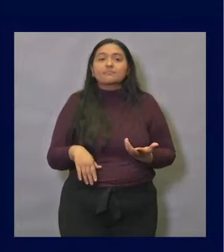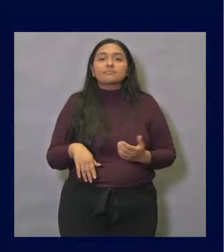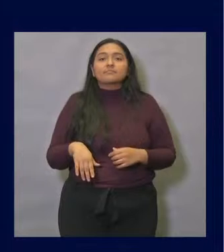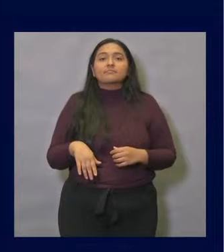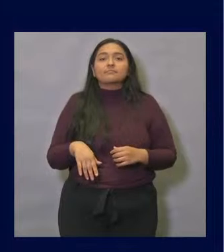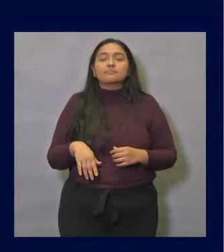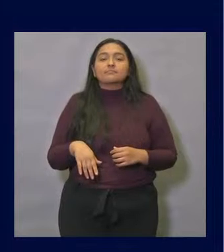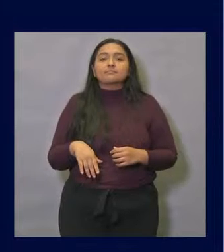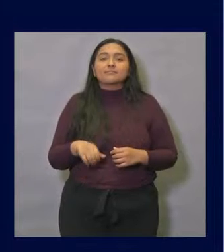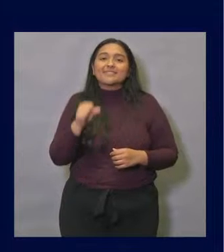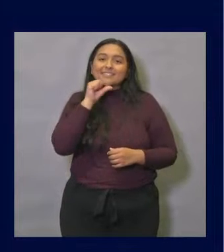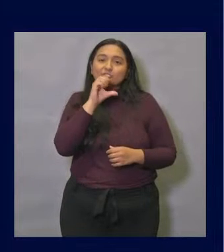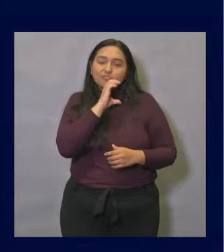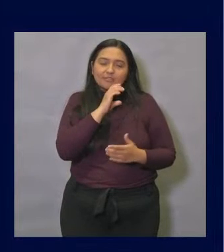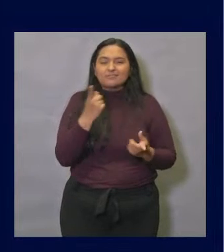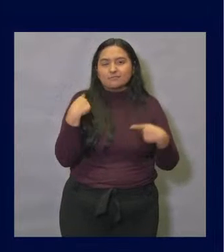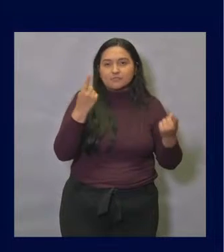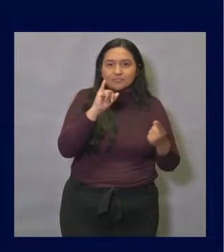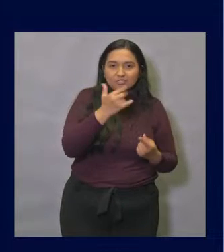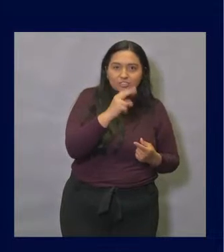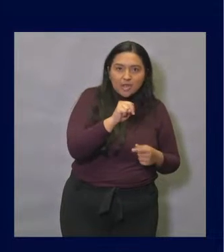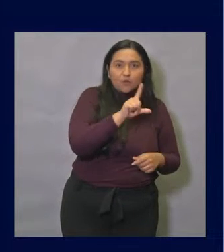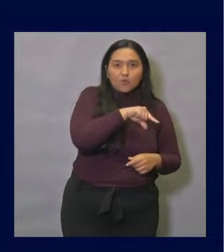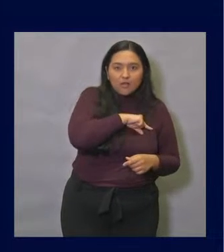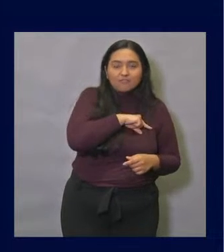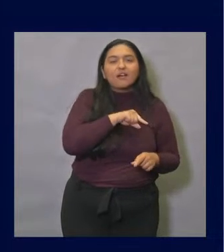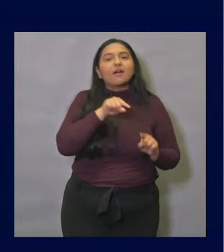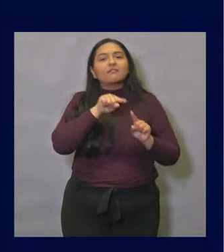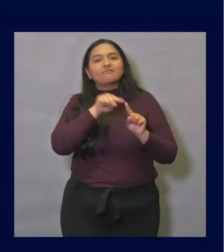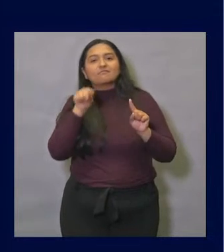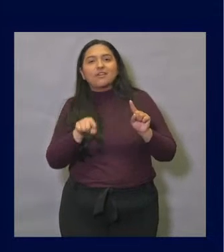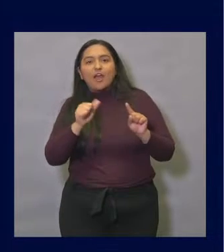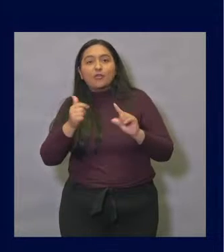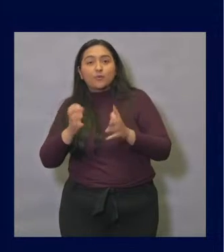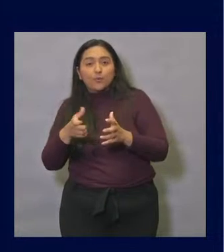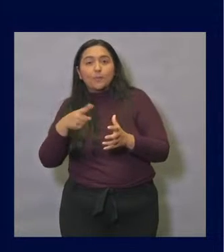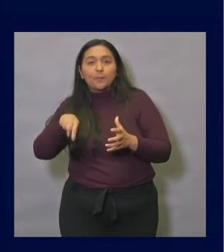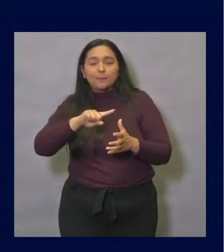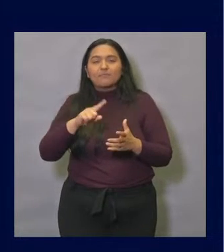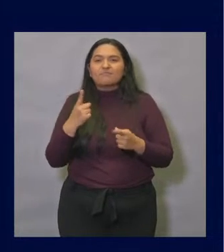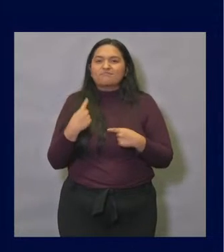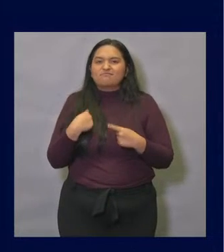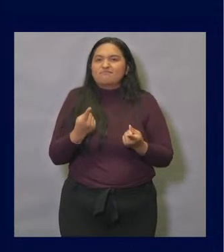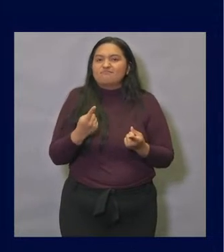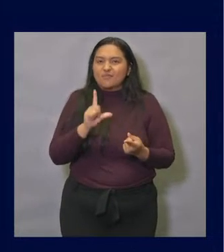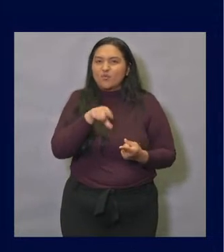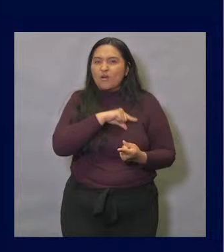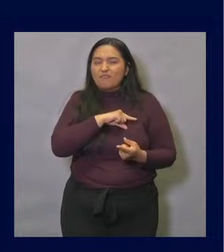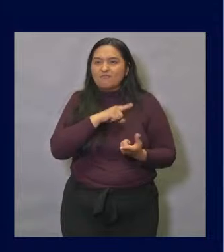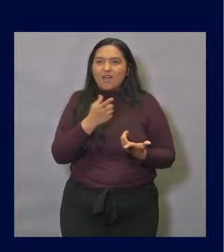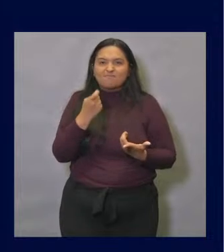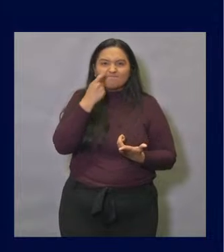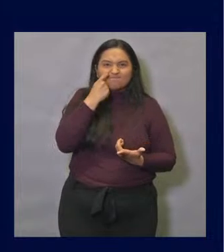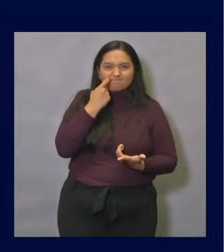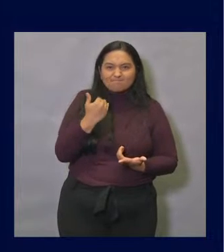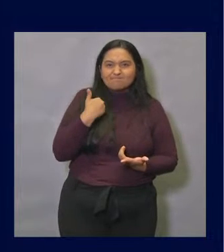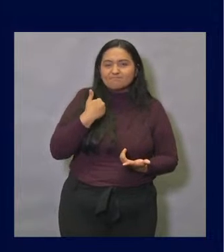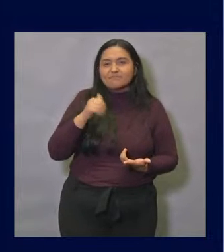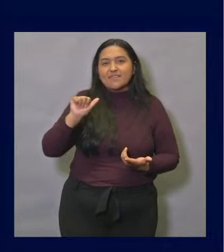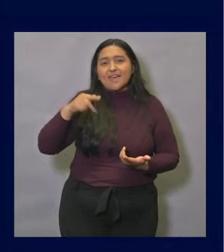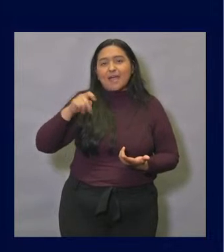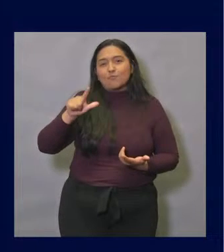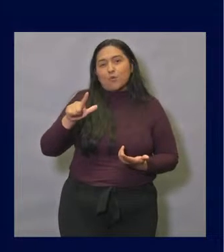que muchos de los adultos más jóvenes que estaban en grupos de trabajadores elegibles solo se volvieron elegibles para la vacuna en